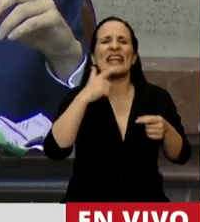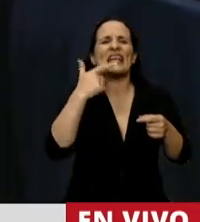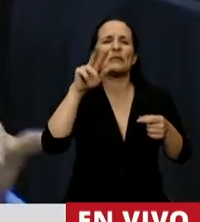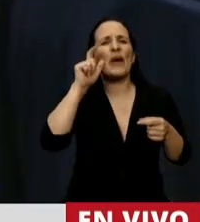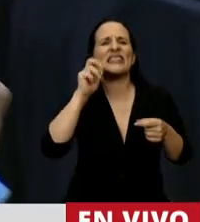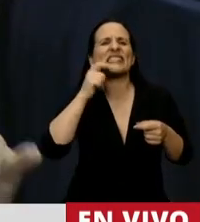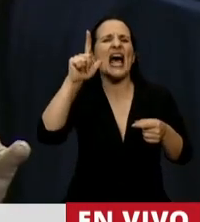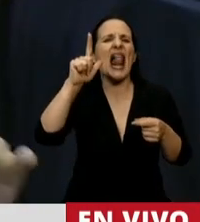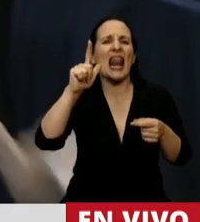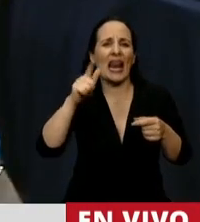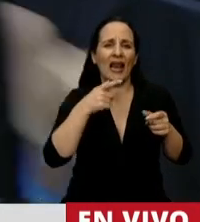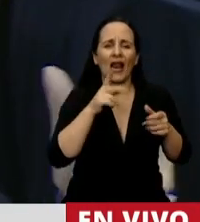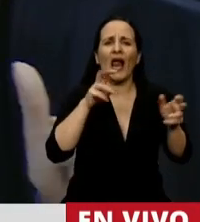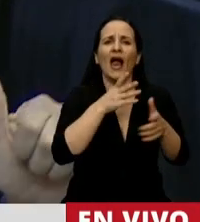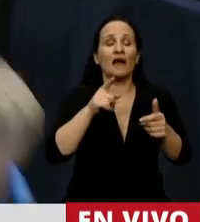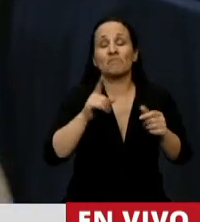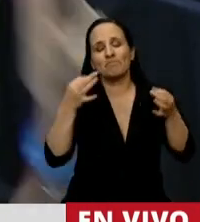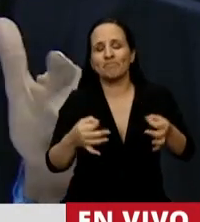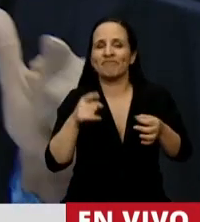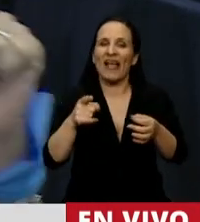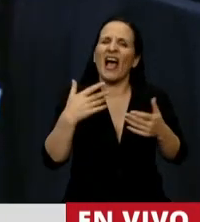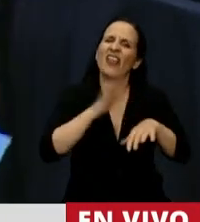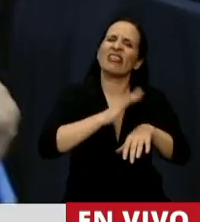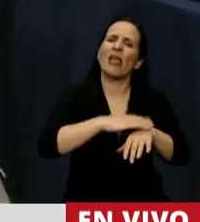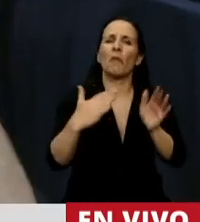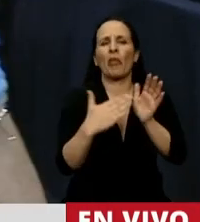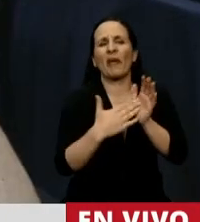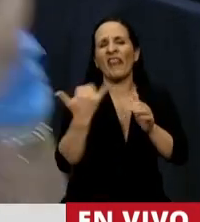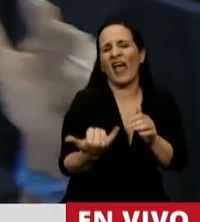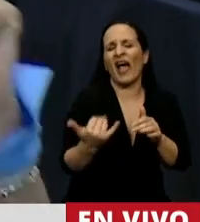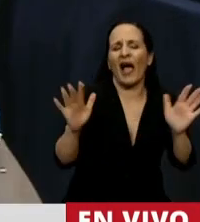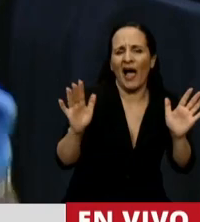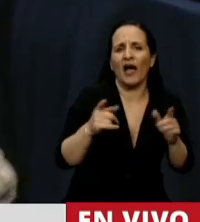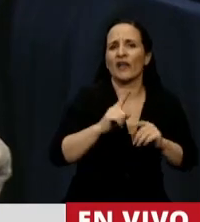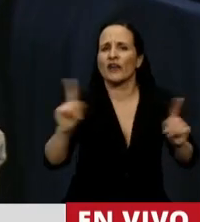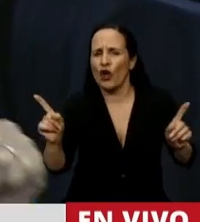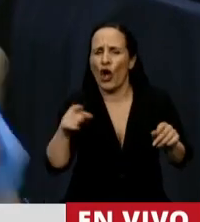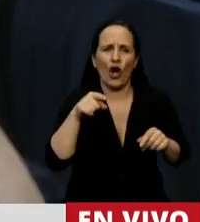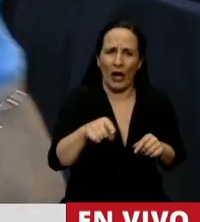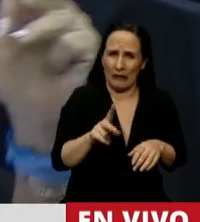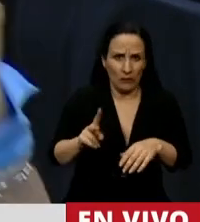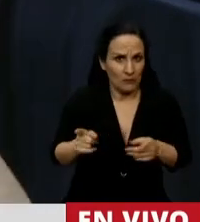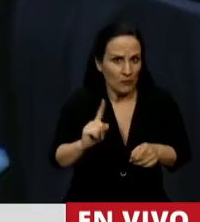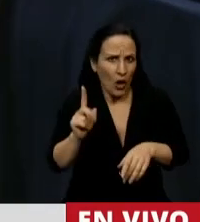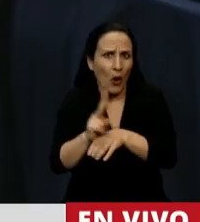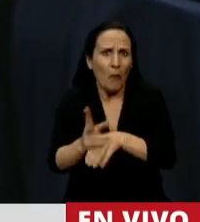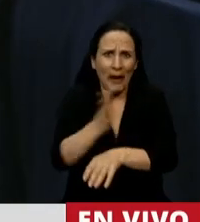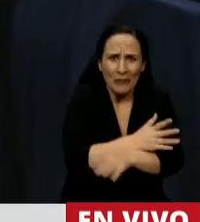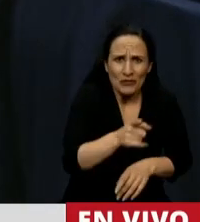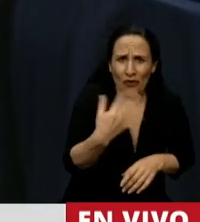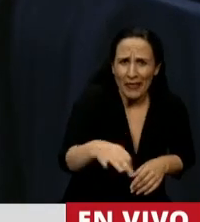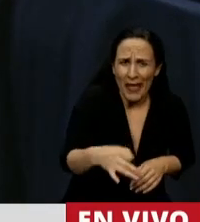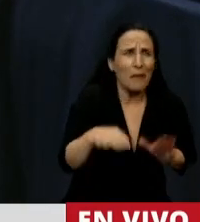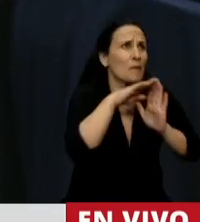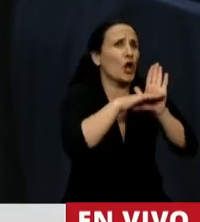tengo tiempo no te la doy. Esto es prevención, esto es atención, esto es neurovictimización. No tenemos protocolos